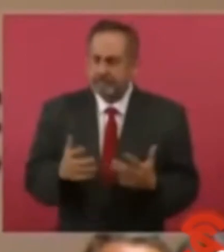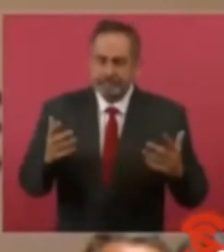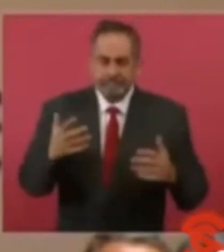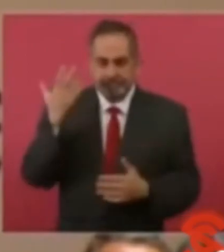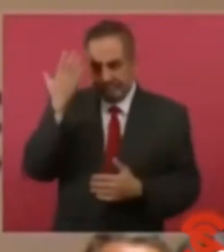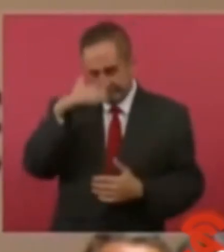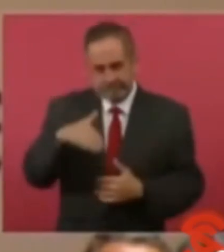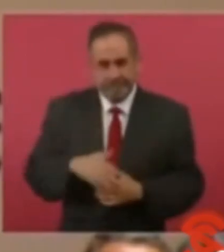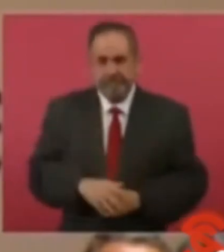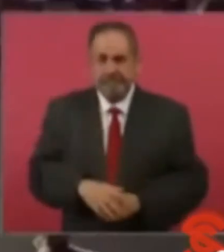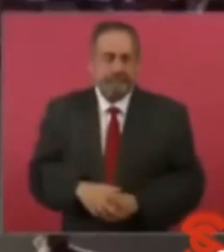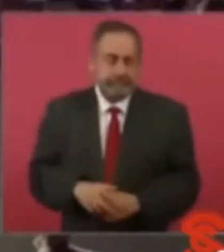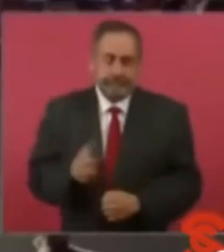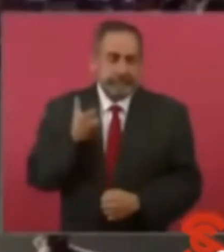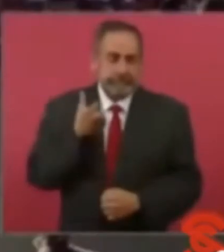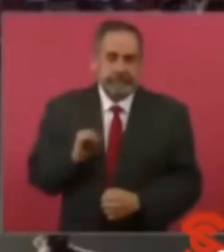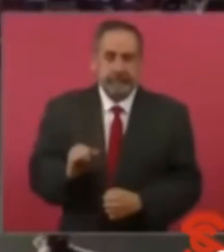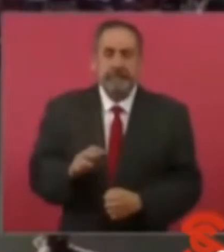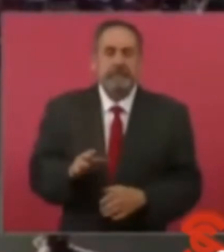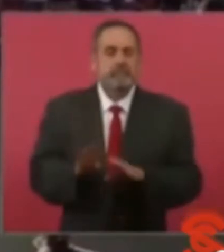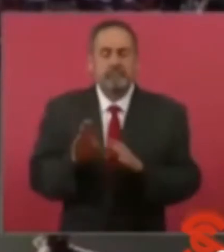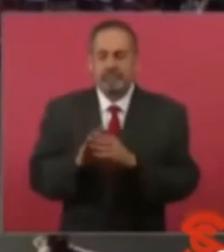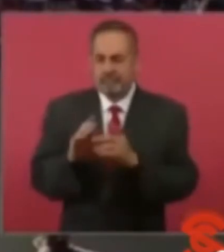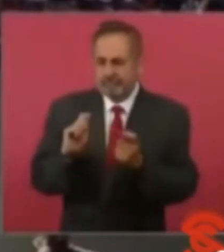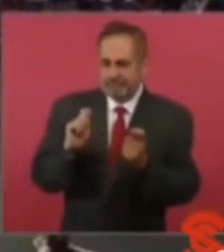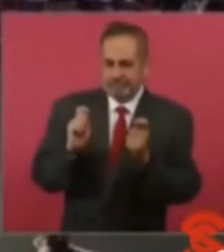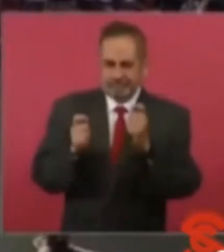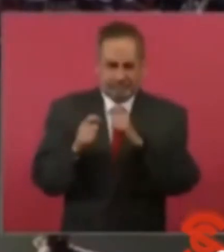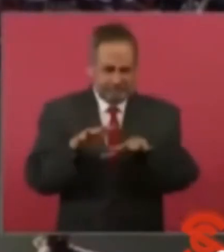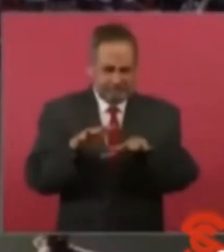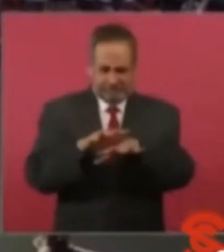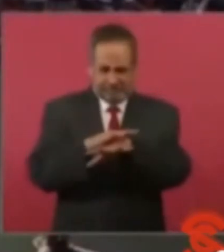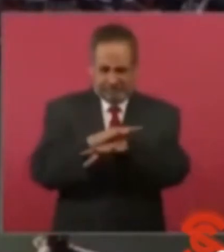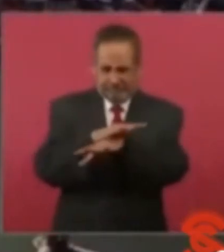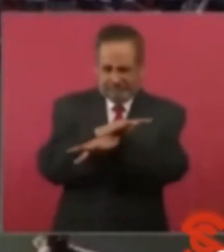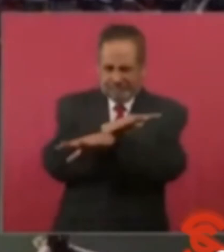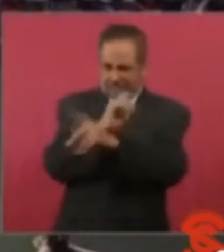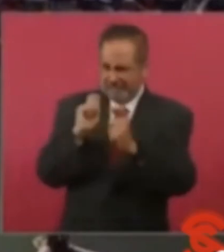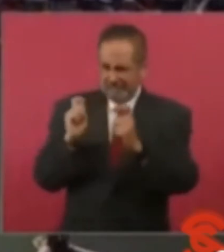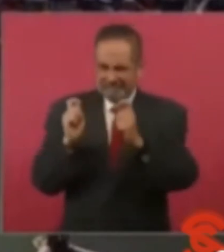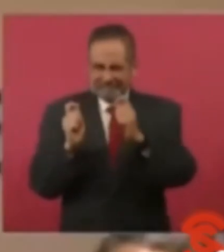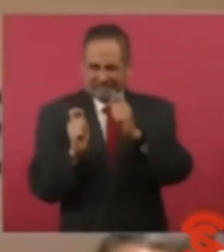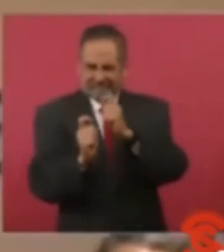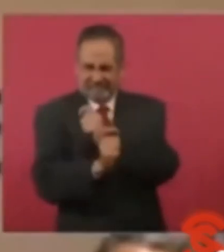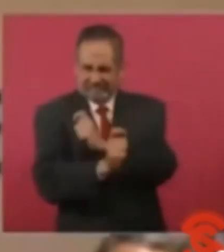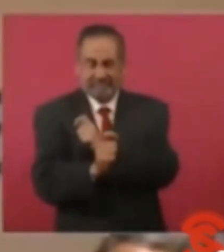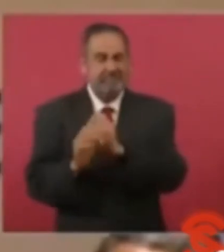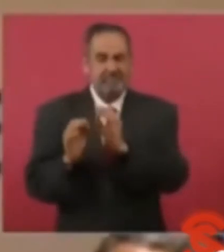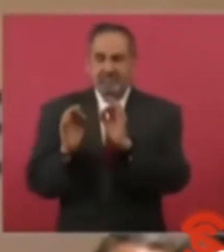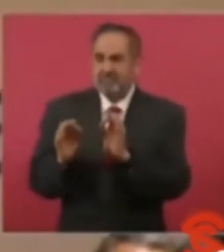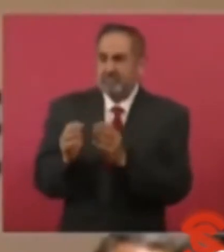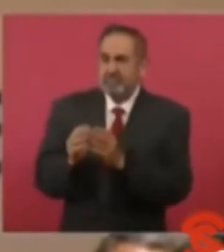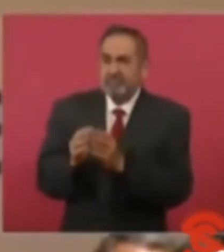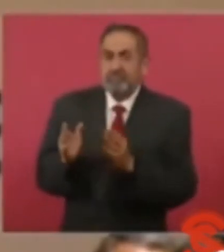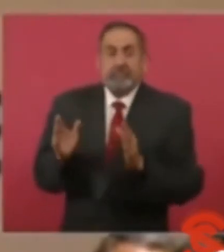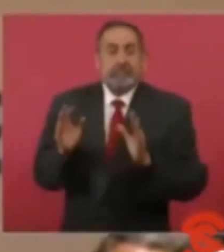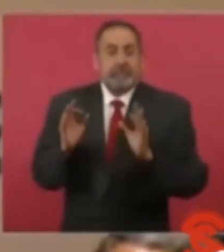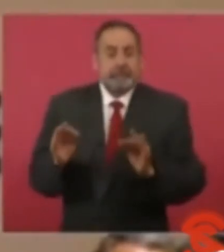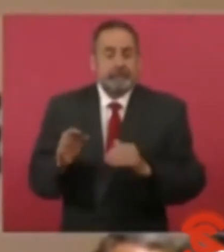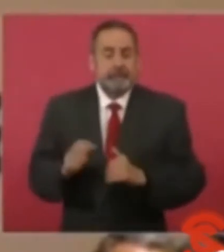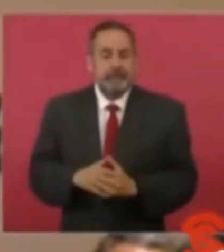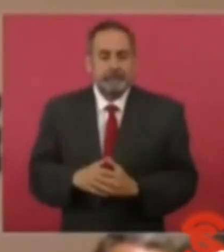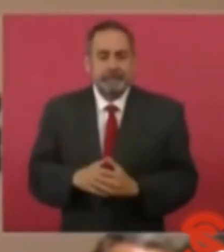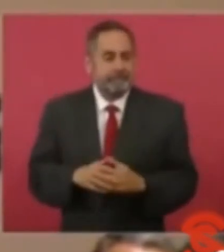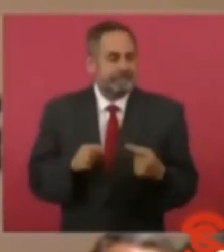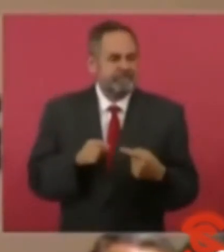natural, el proceso de transformación del país ha creado